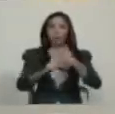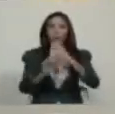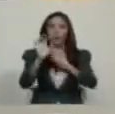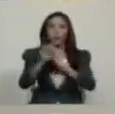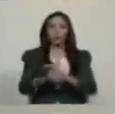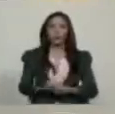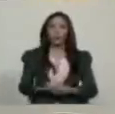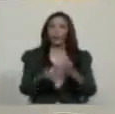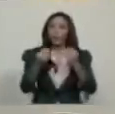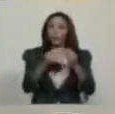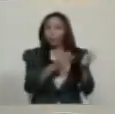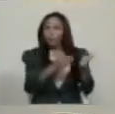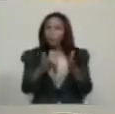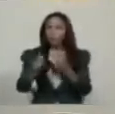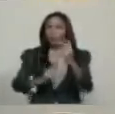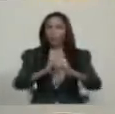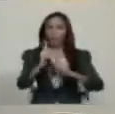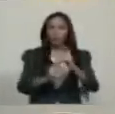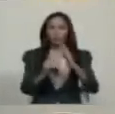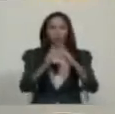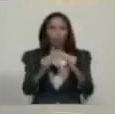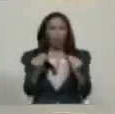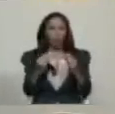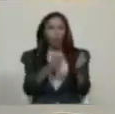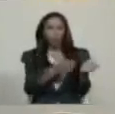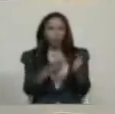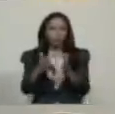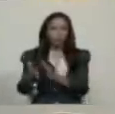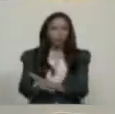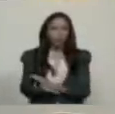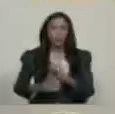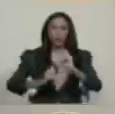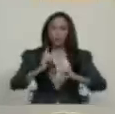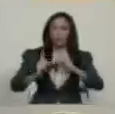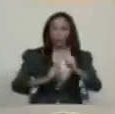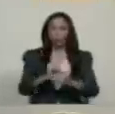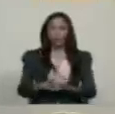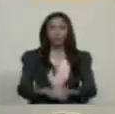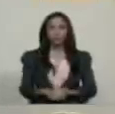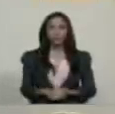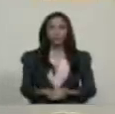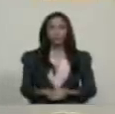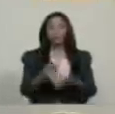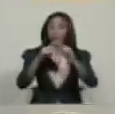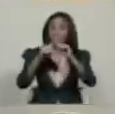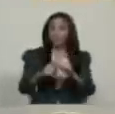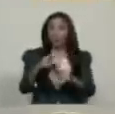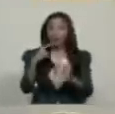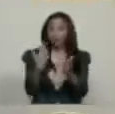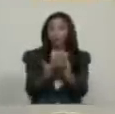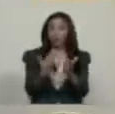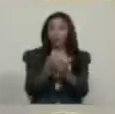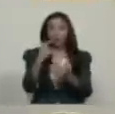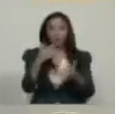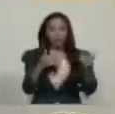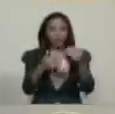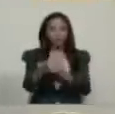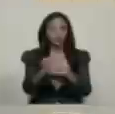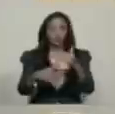vamos articulando un proceso productivo que verdaderamente dé resultados